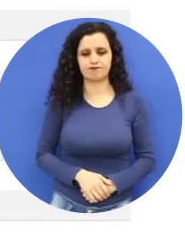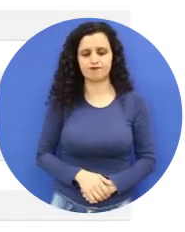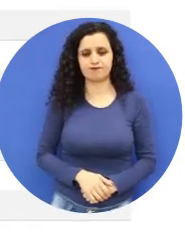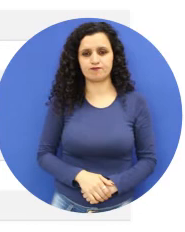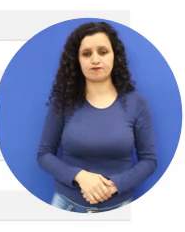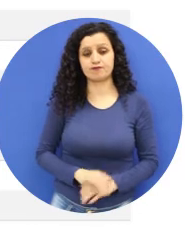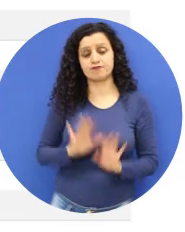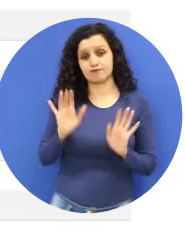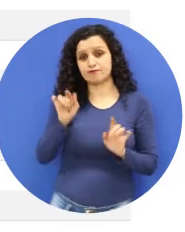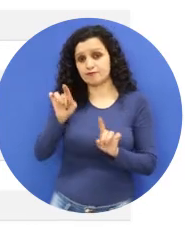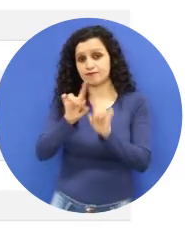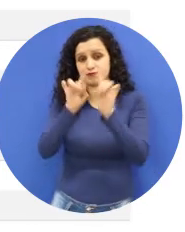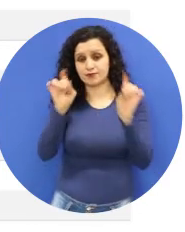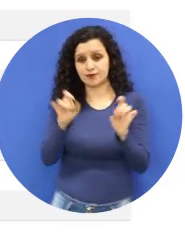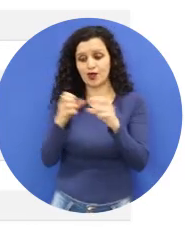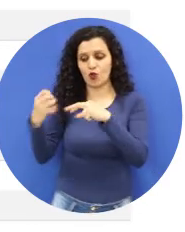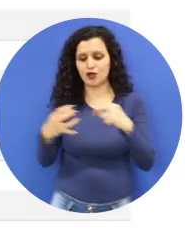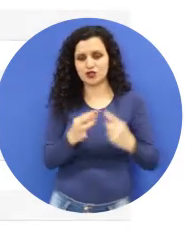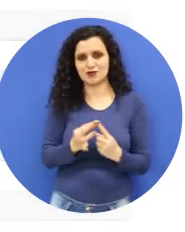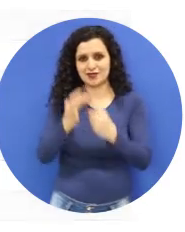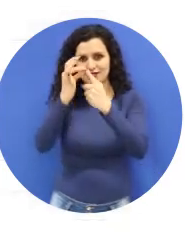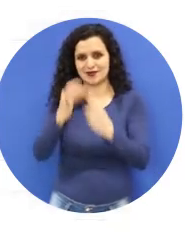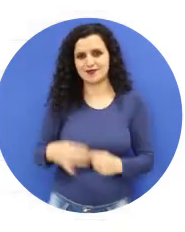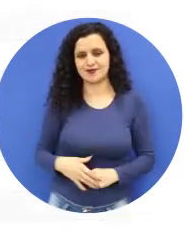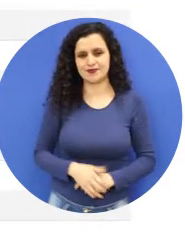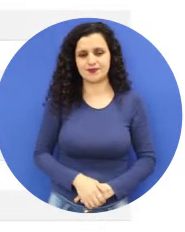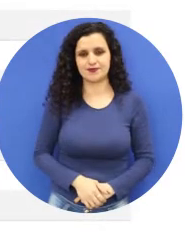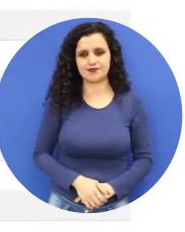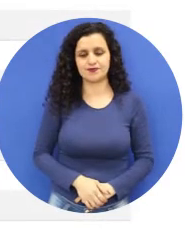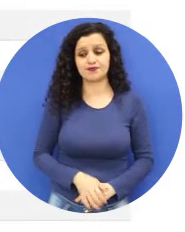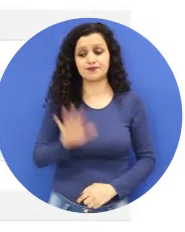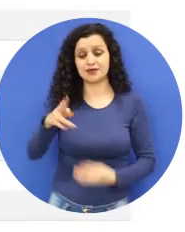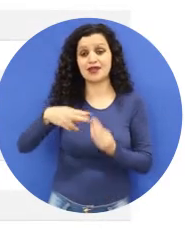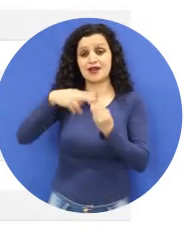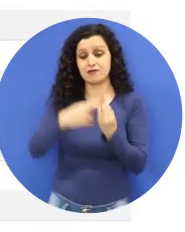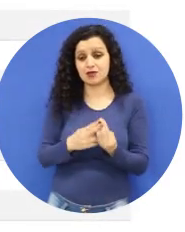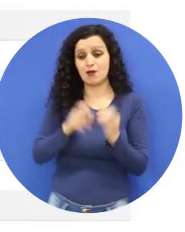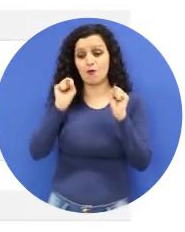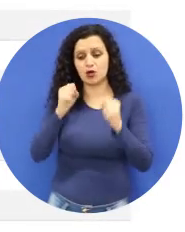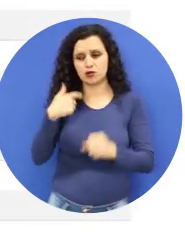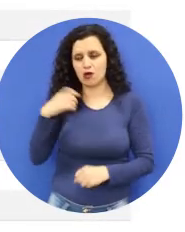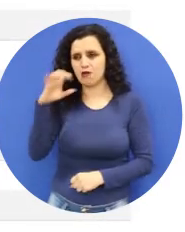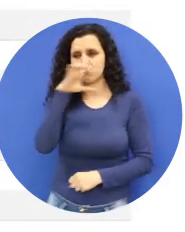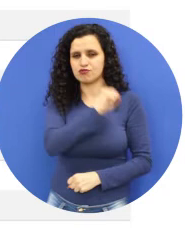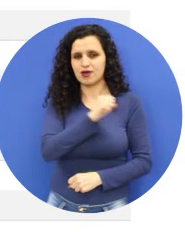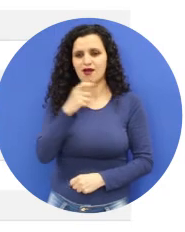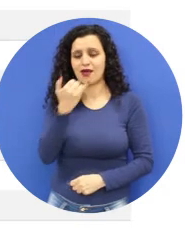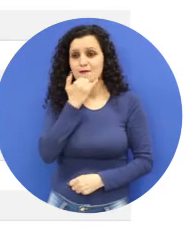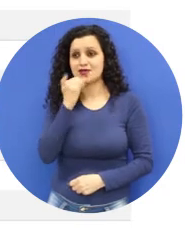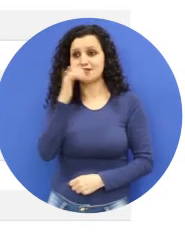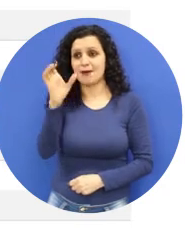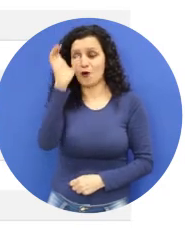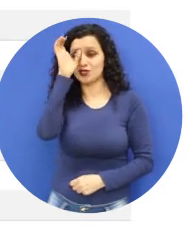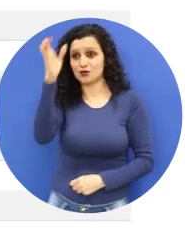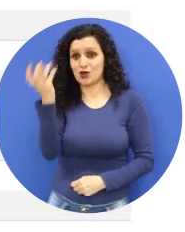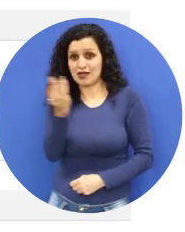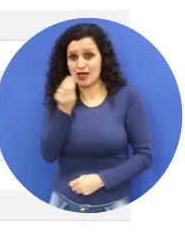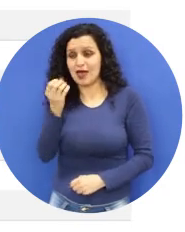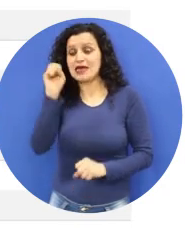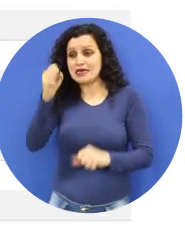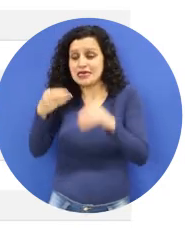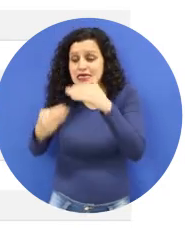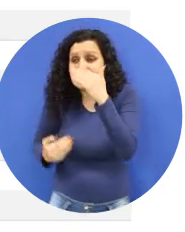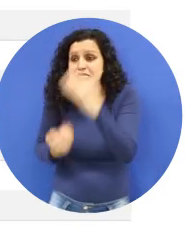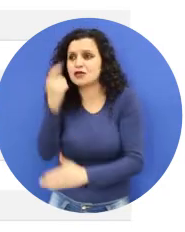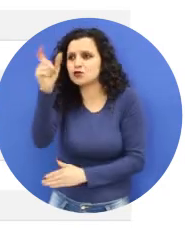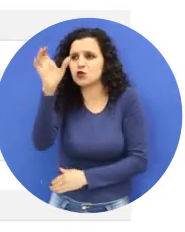En este caso, educación especial. La herramienta le permite identificar si el tesauro inicia por